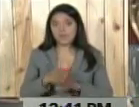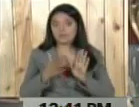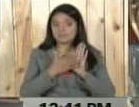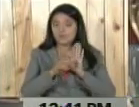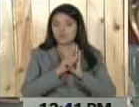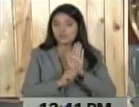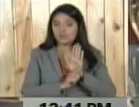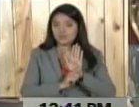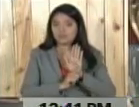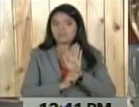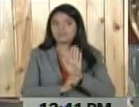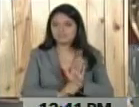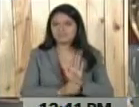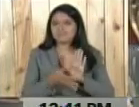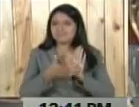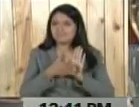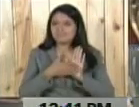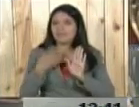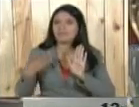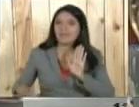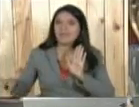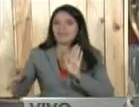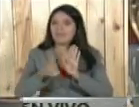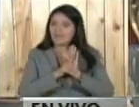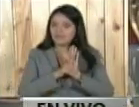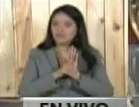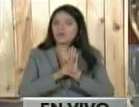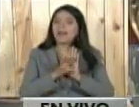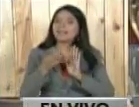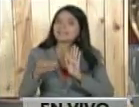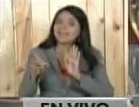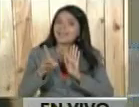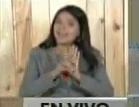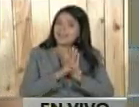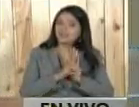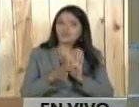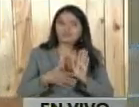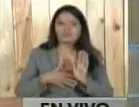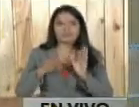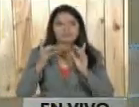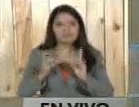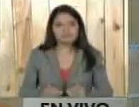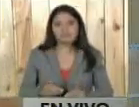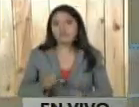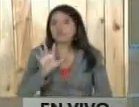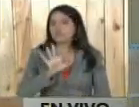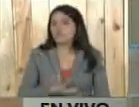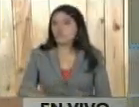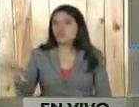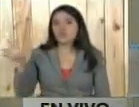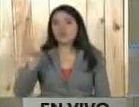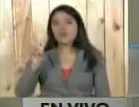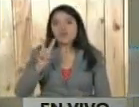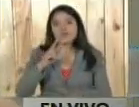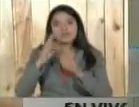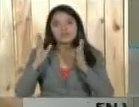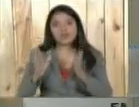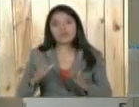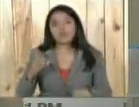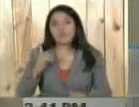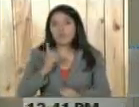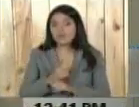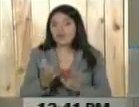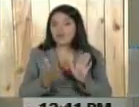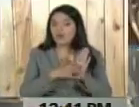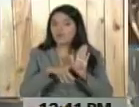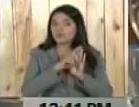constitución los garantiza como derechos sagrados, el derecho a la autodeterminación. Y todos los venezolanos estamos obligados por la